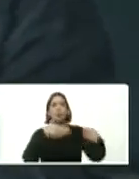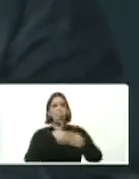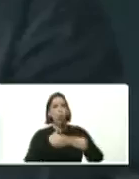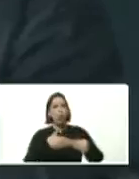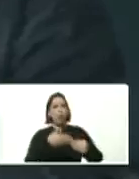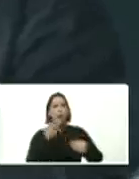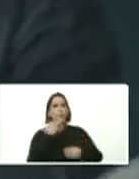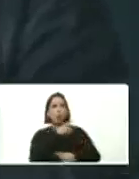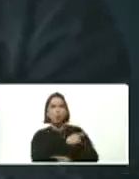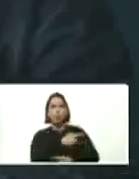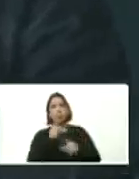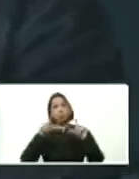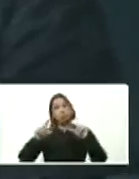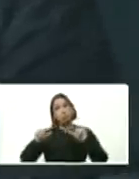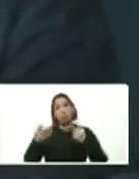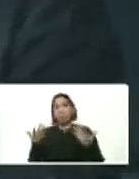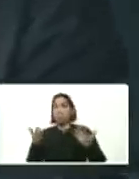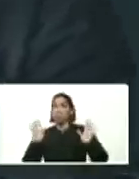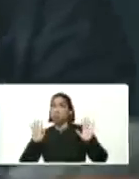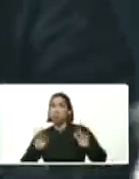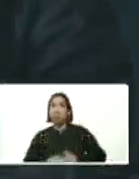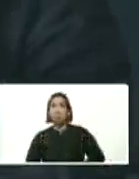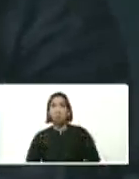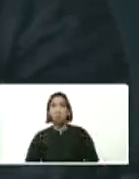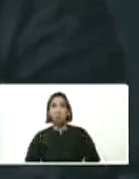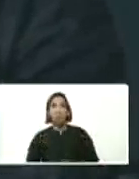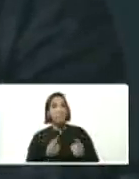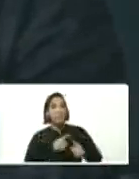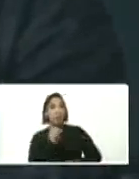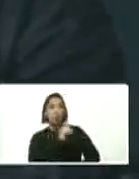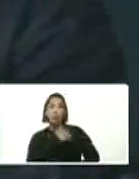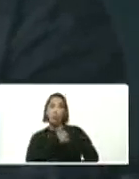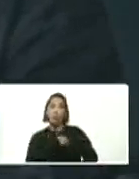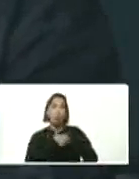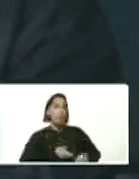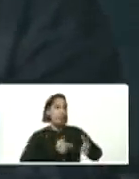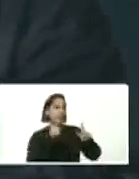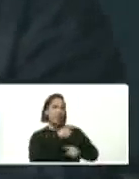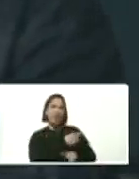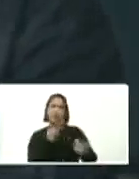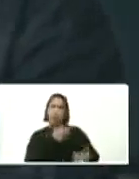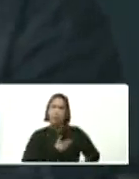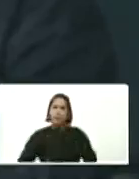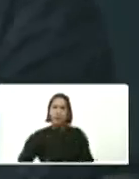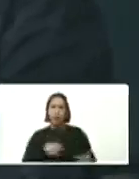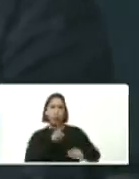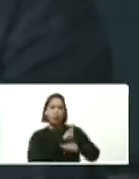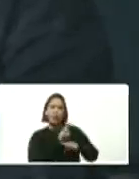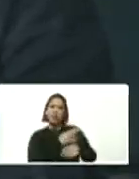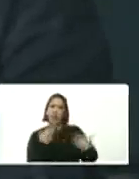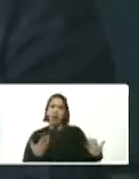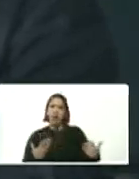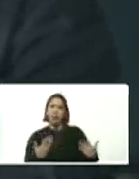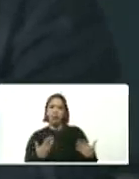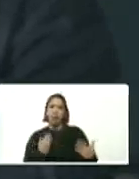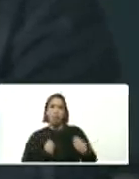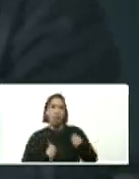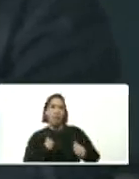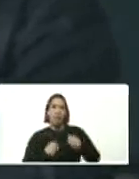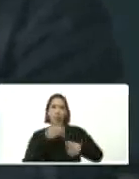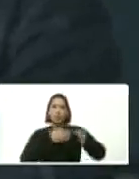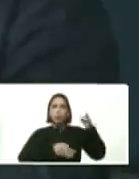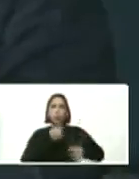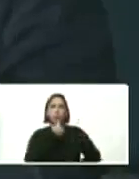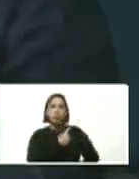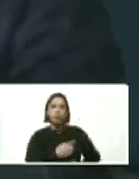podemos permitir. Baratón, me baratongo. Pusieron. Pero no podemos permitir eso, presidente. Lo que están es utilizando la argucia jurídica, lo que se denomina